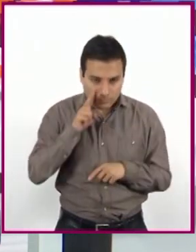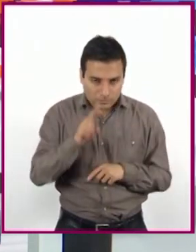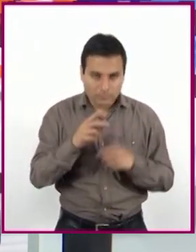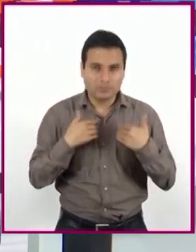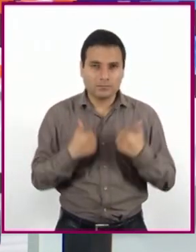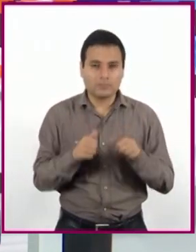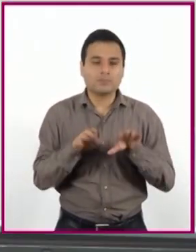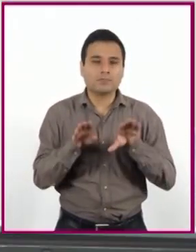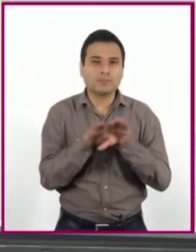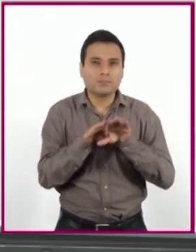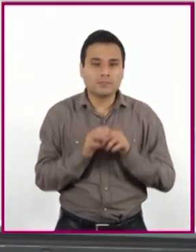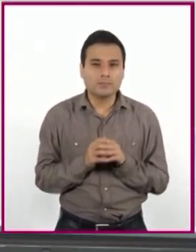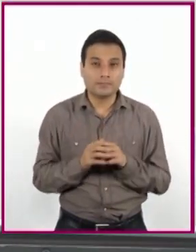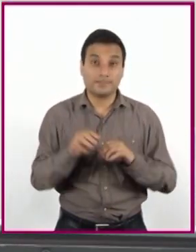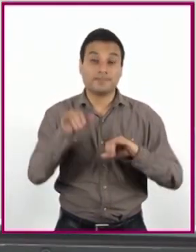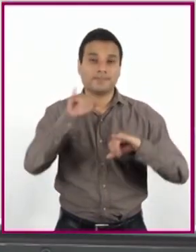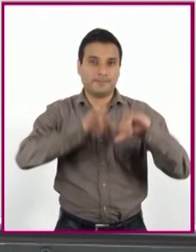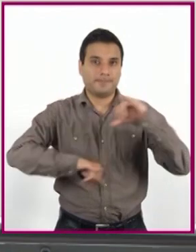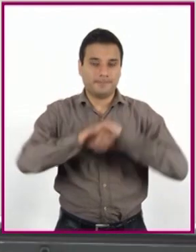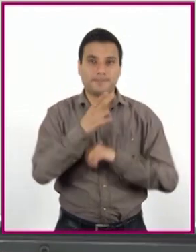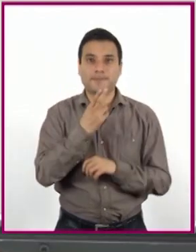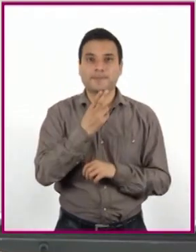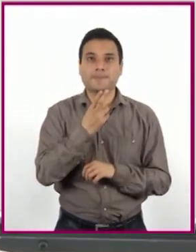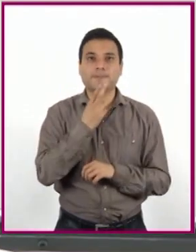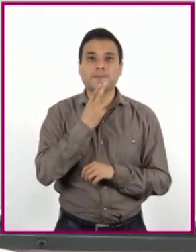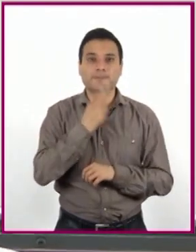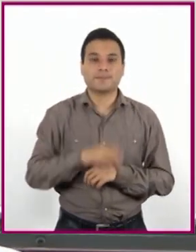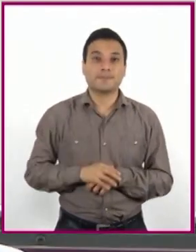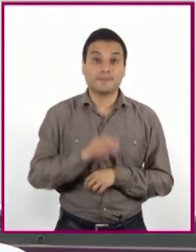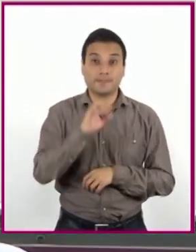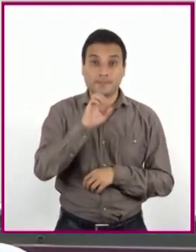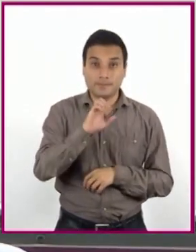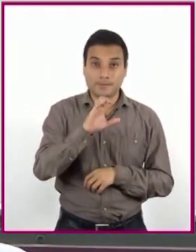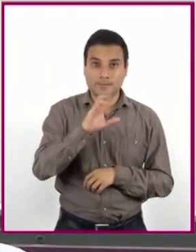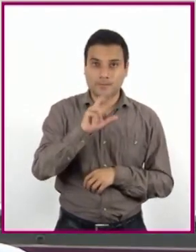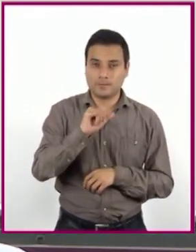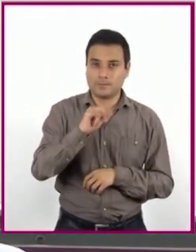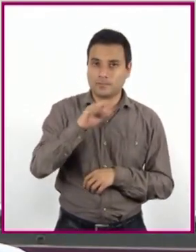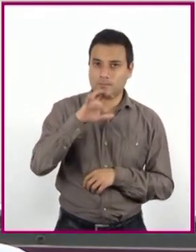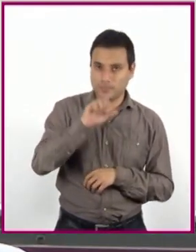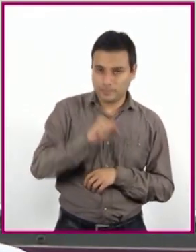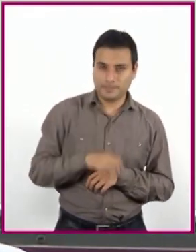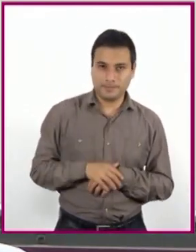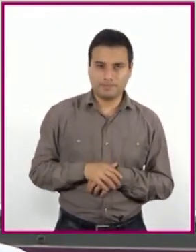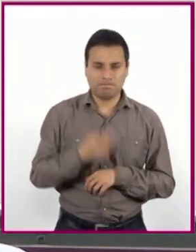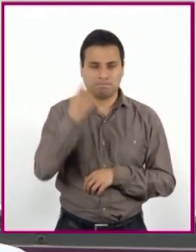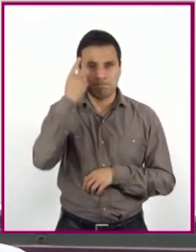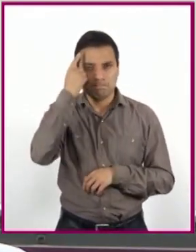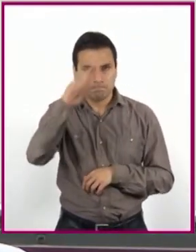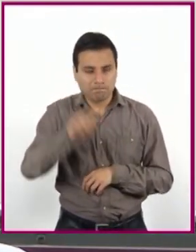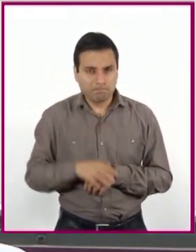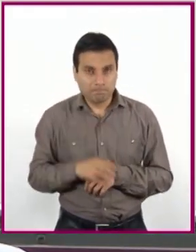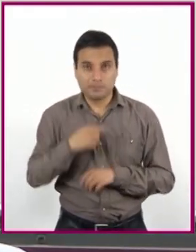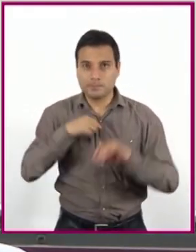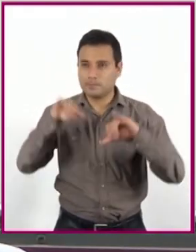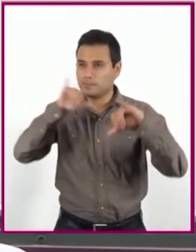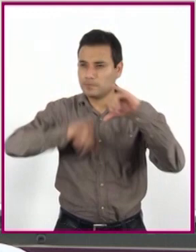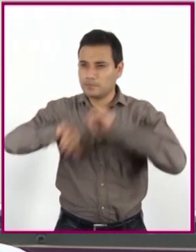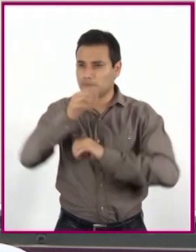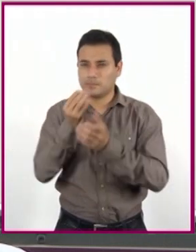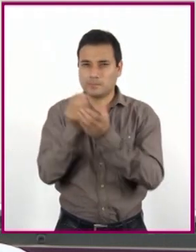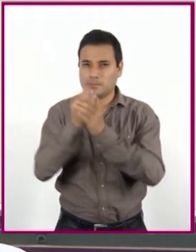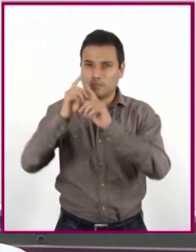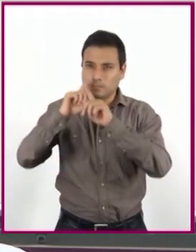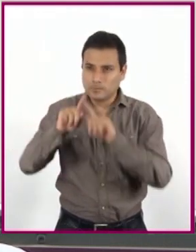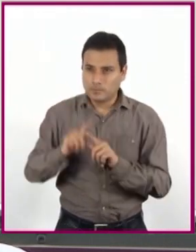En química, utilizamos las ecuaciones químicas para representar a las reacciones químicas que reproducimos en el laboratorio o que ocurren